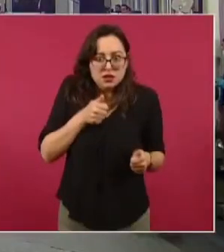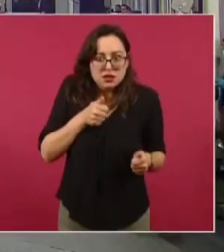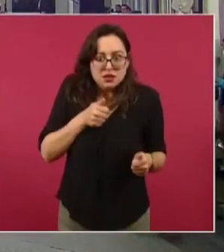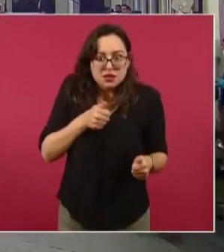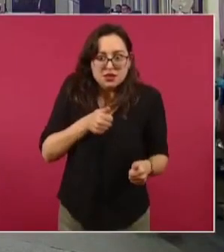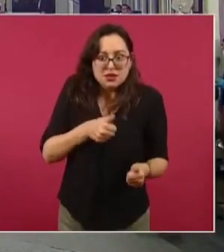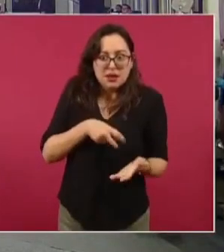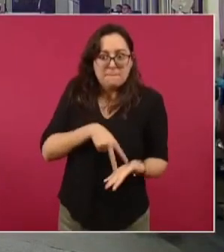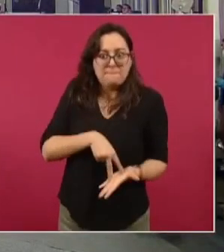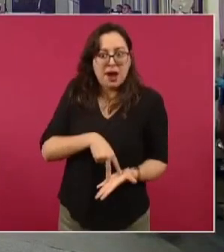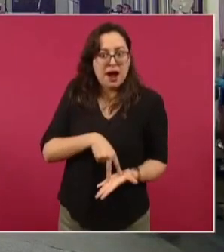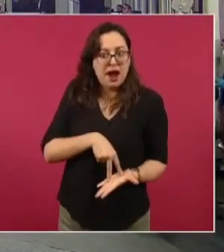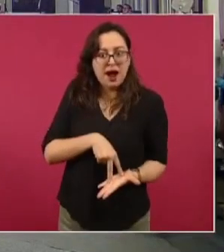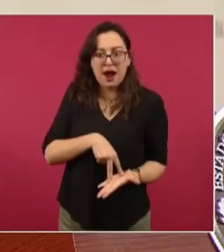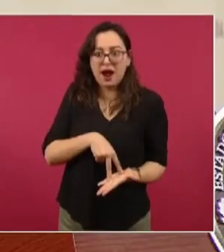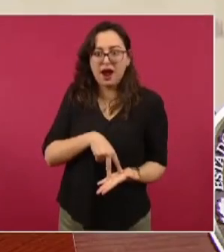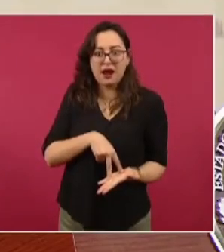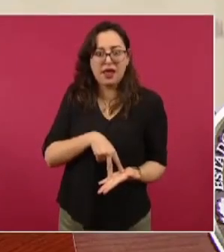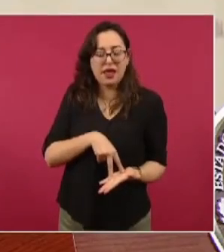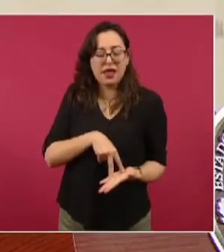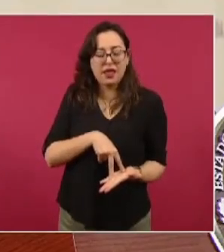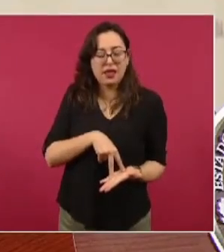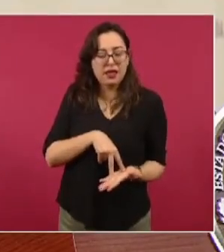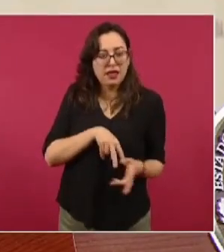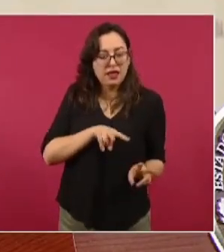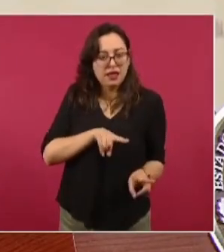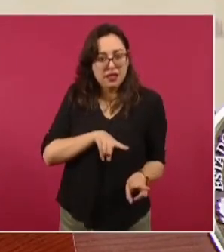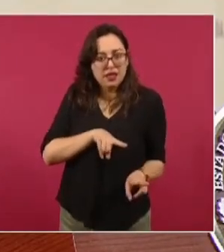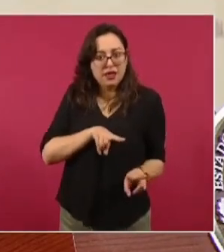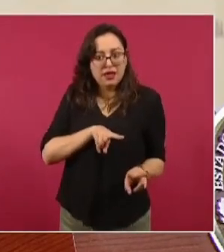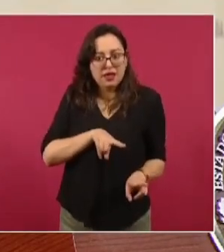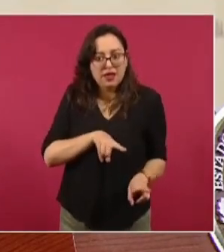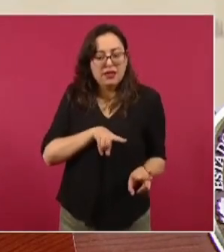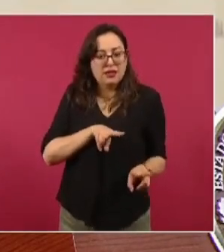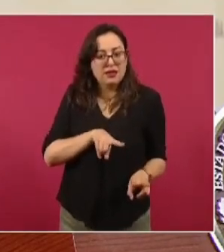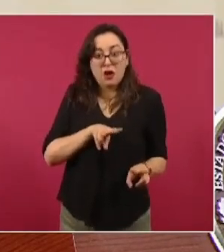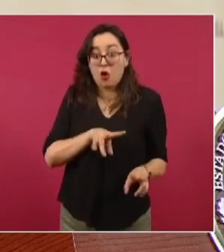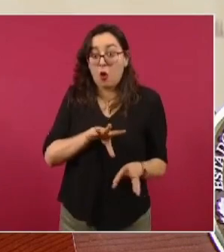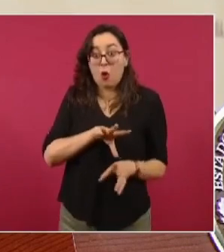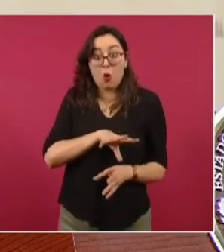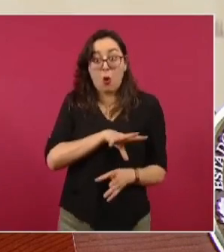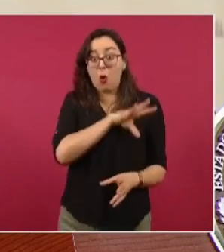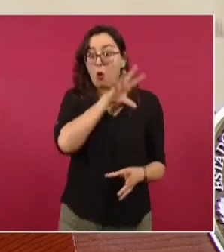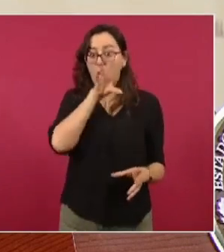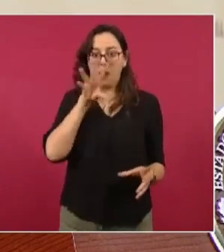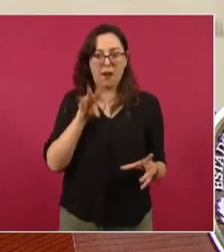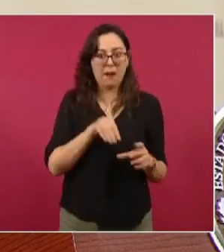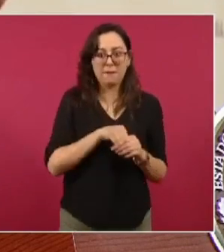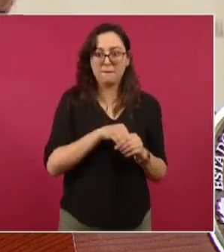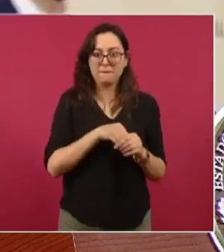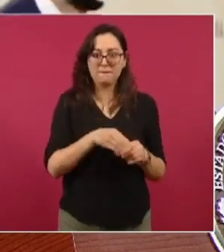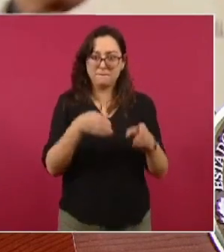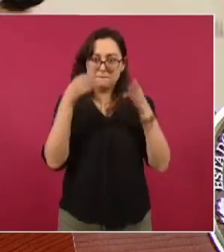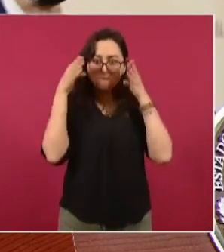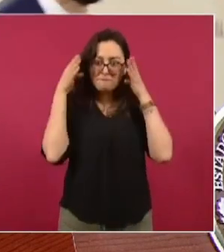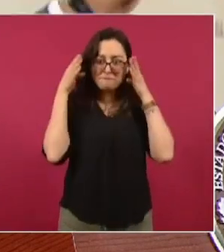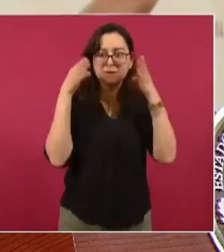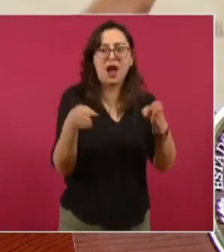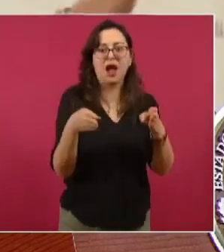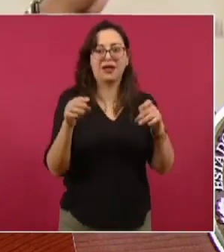este involucrado completamente metido embarrado ahí